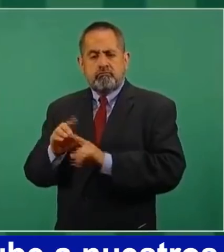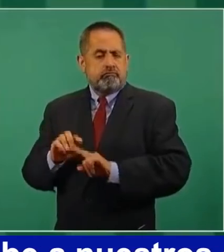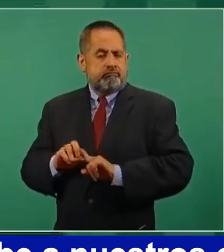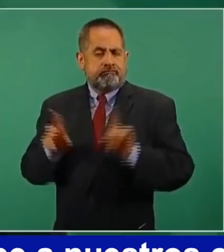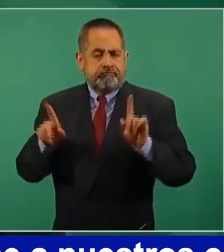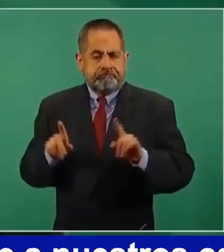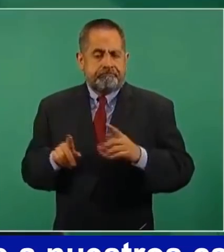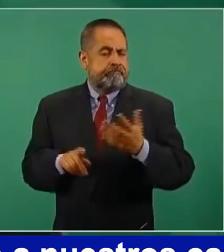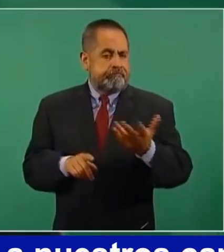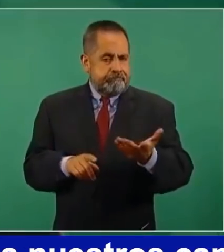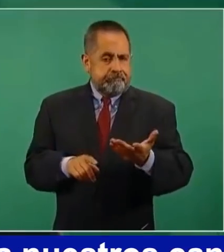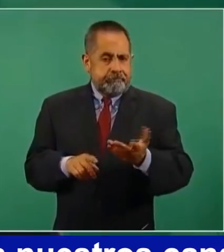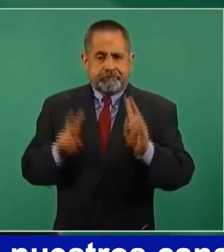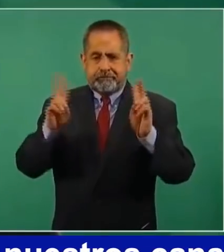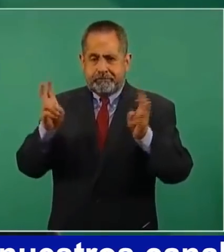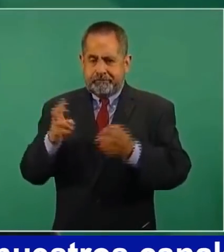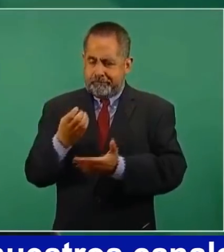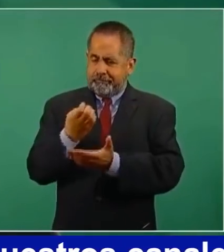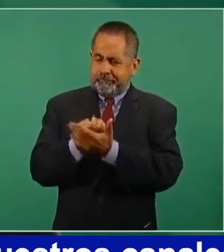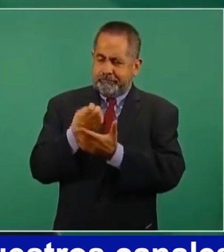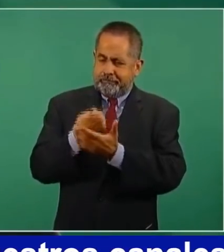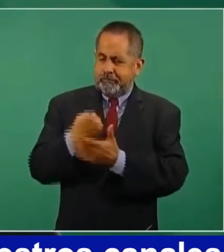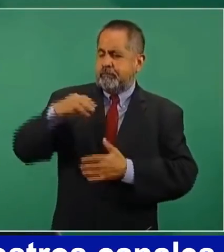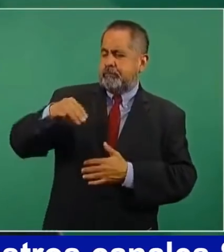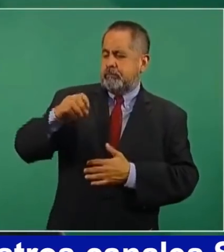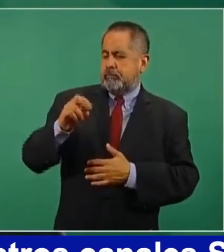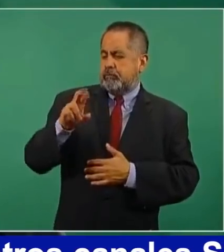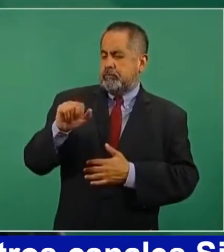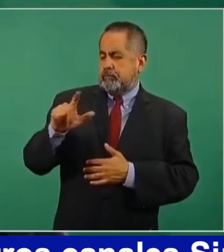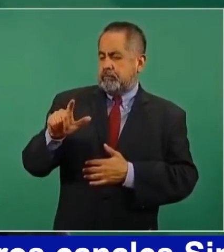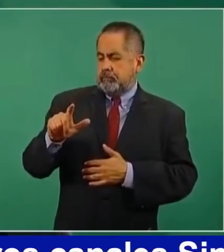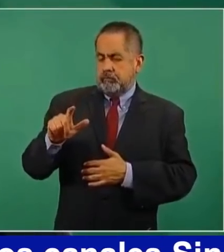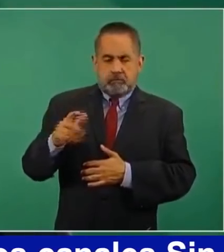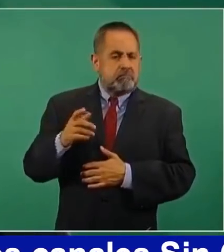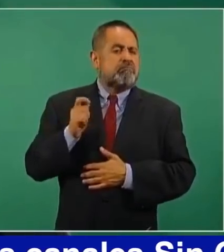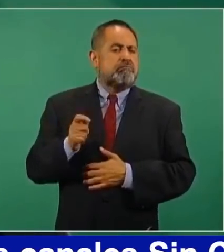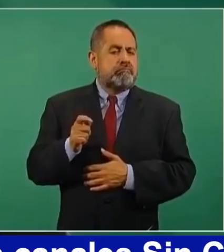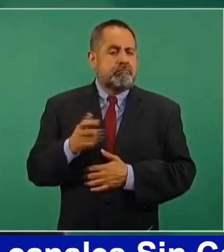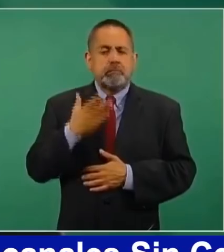Es economía moral. Y nos da resultado.